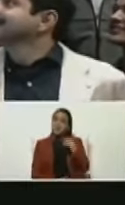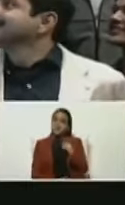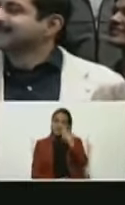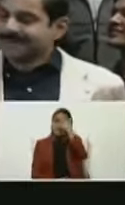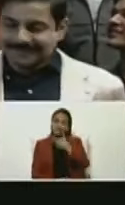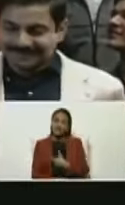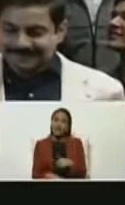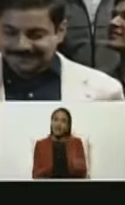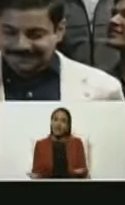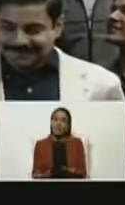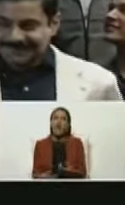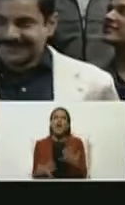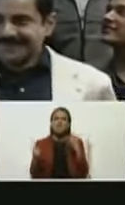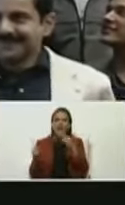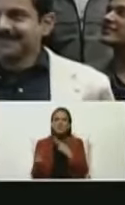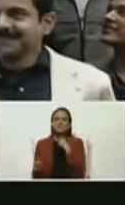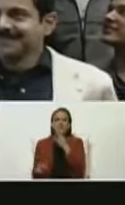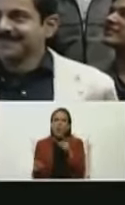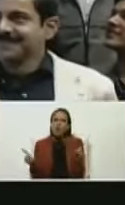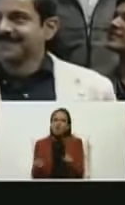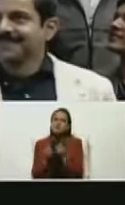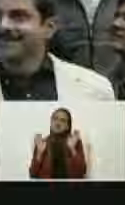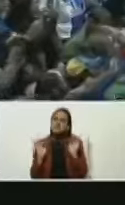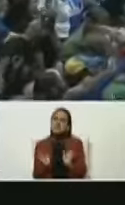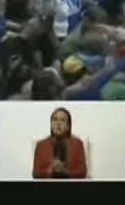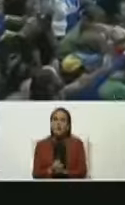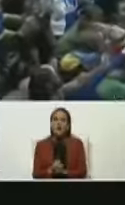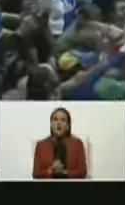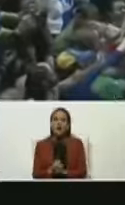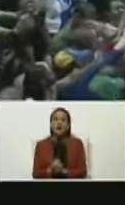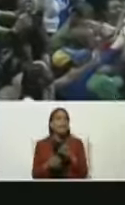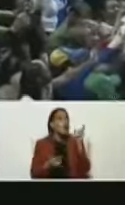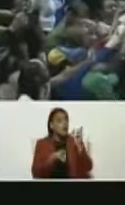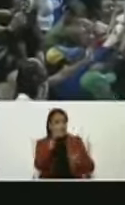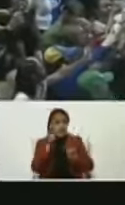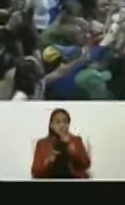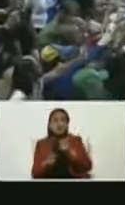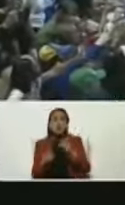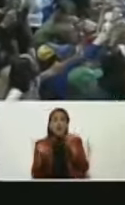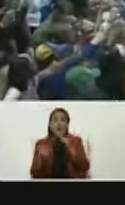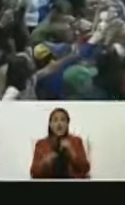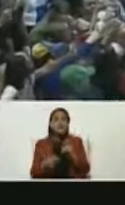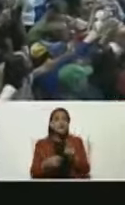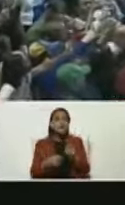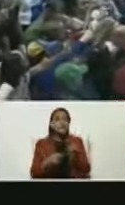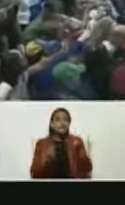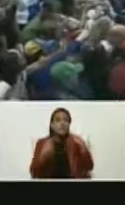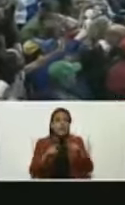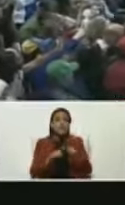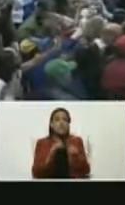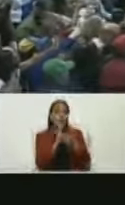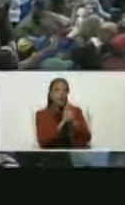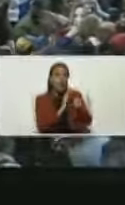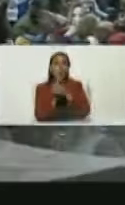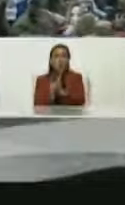Y logran la voz. A mí me han invitado varios, ¿cómo que llaman?